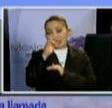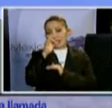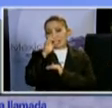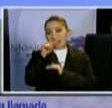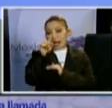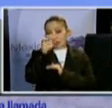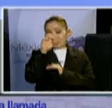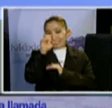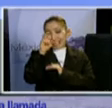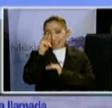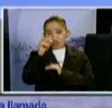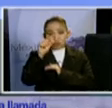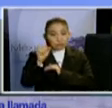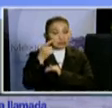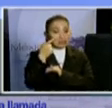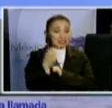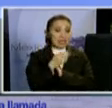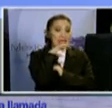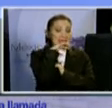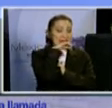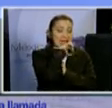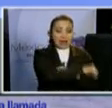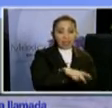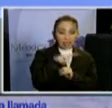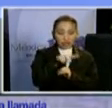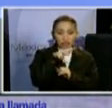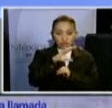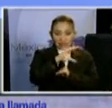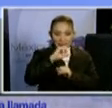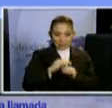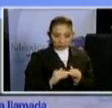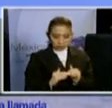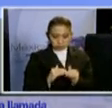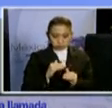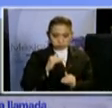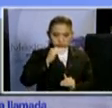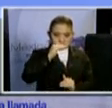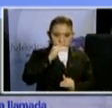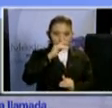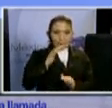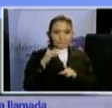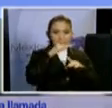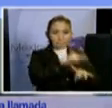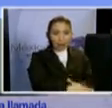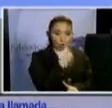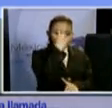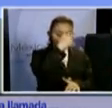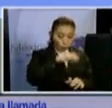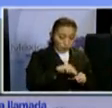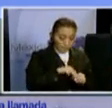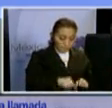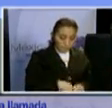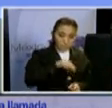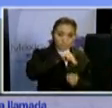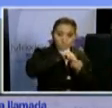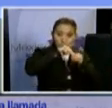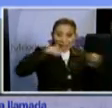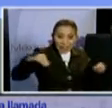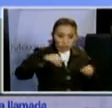4.8 grados Celsius y 18 centímetros de aumento a nivel del mar. Imagínense que 1 metro